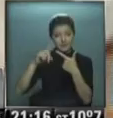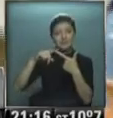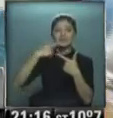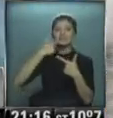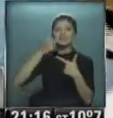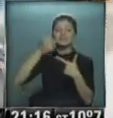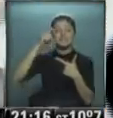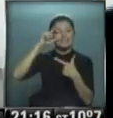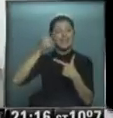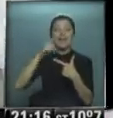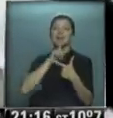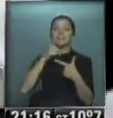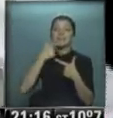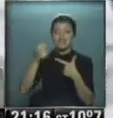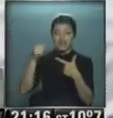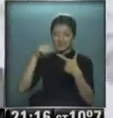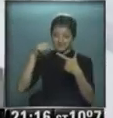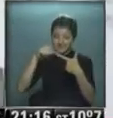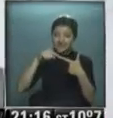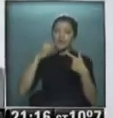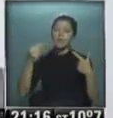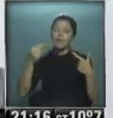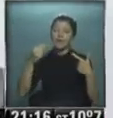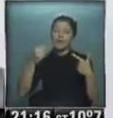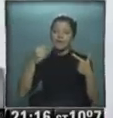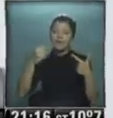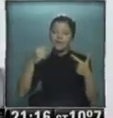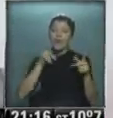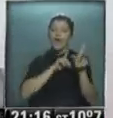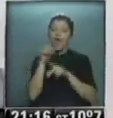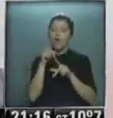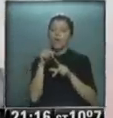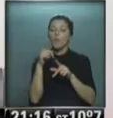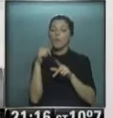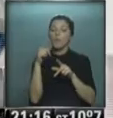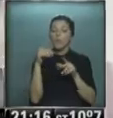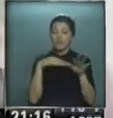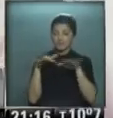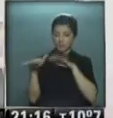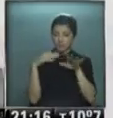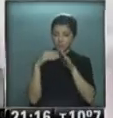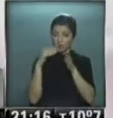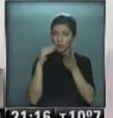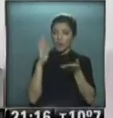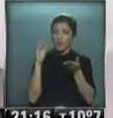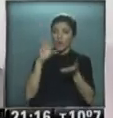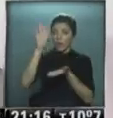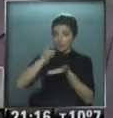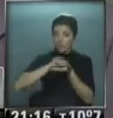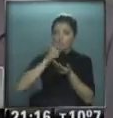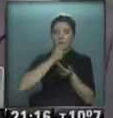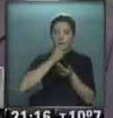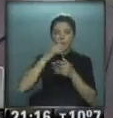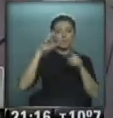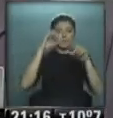Ese centro va a permitir replicar las condiciones que tiene que ser que va a ser sometido el